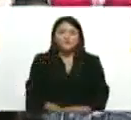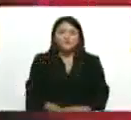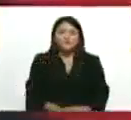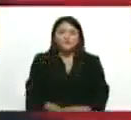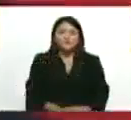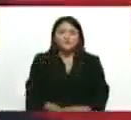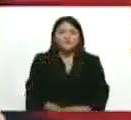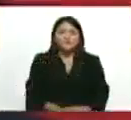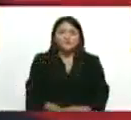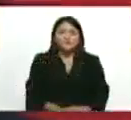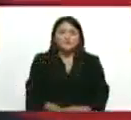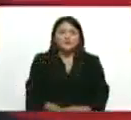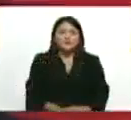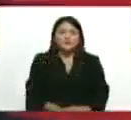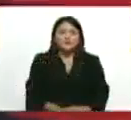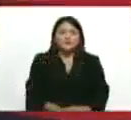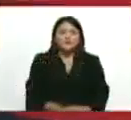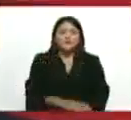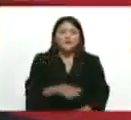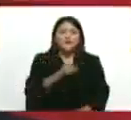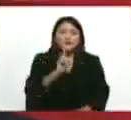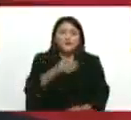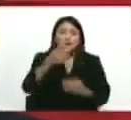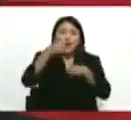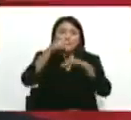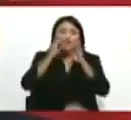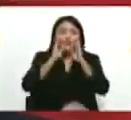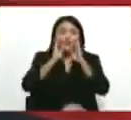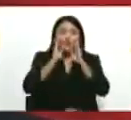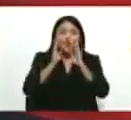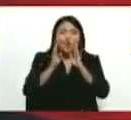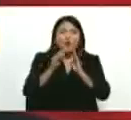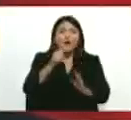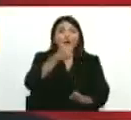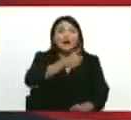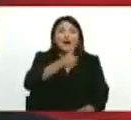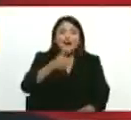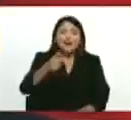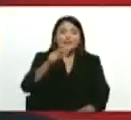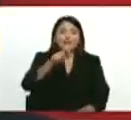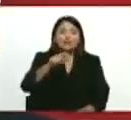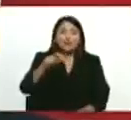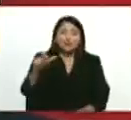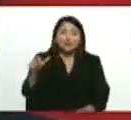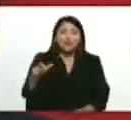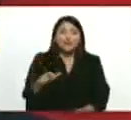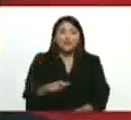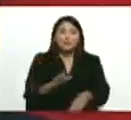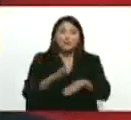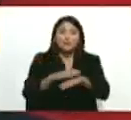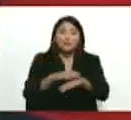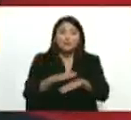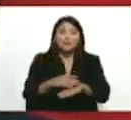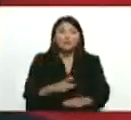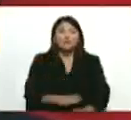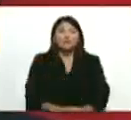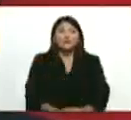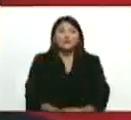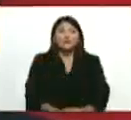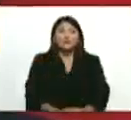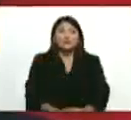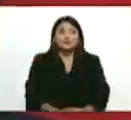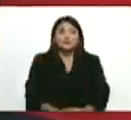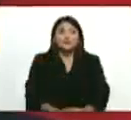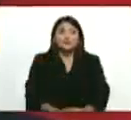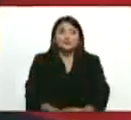Y debemos ir a atender cada caso de salud, porque con la salud